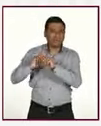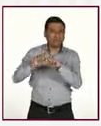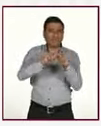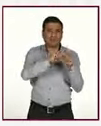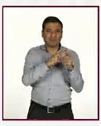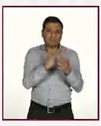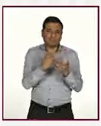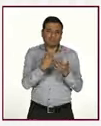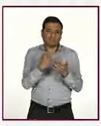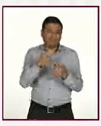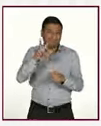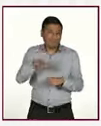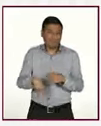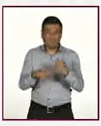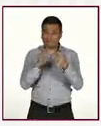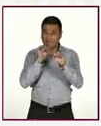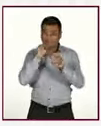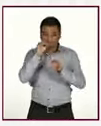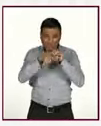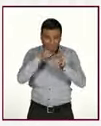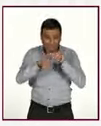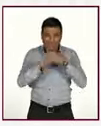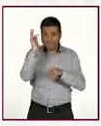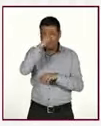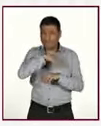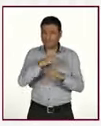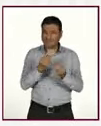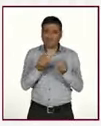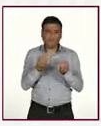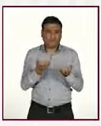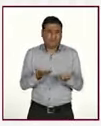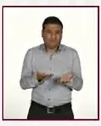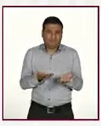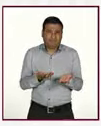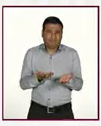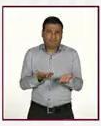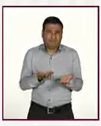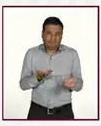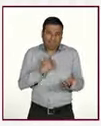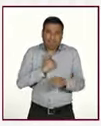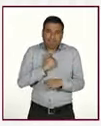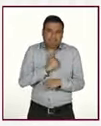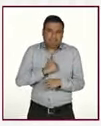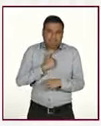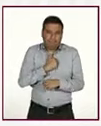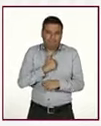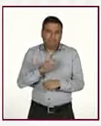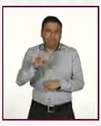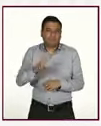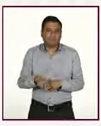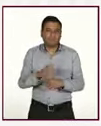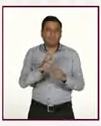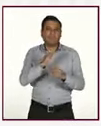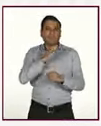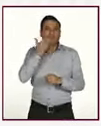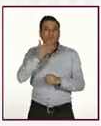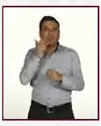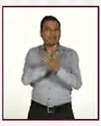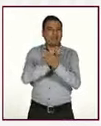básicamente falso, ¿no? O sea, es como que nadie, bueno, no nadie, pero pues sí es como muy, muy de pose, ¿no? Y entonces justo